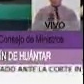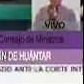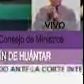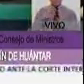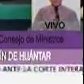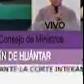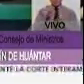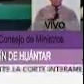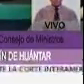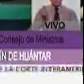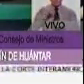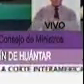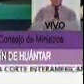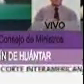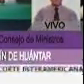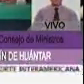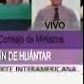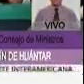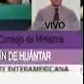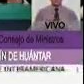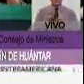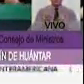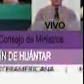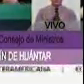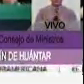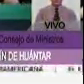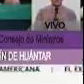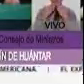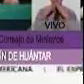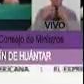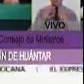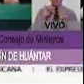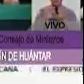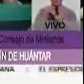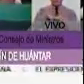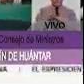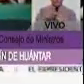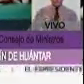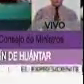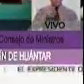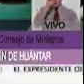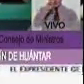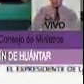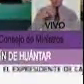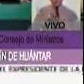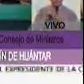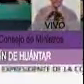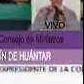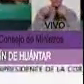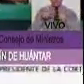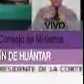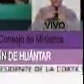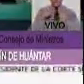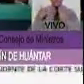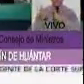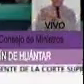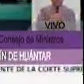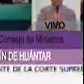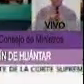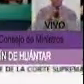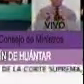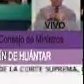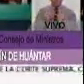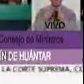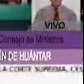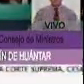no es lo normal. No suele acontecer que en un país esté en giro, es decir, se esté llevando